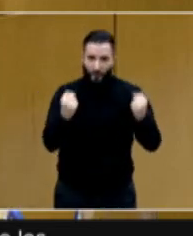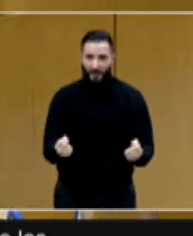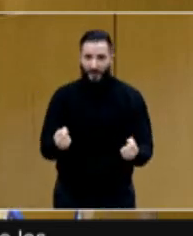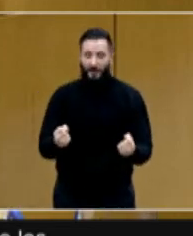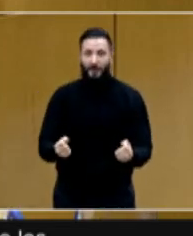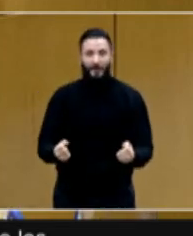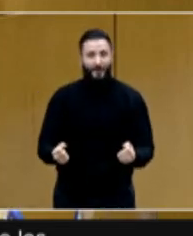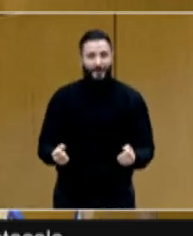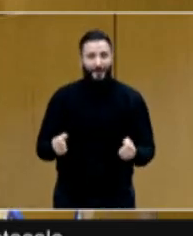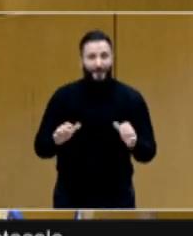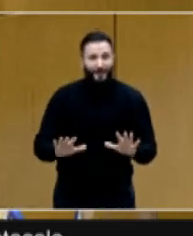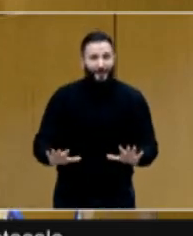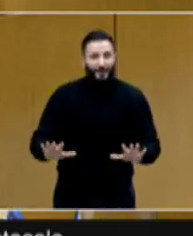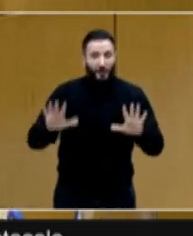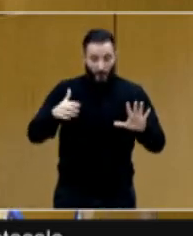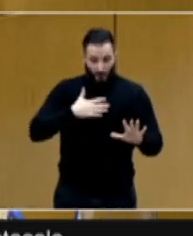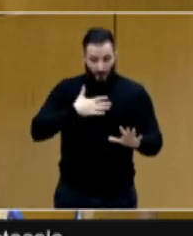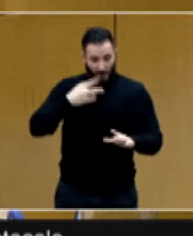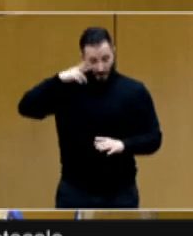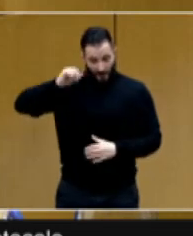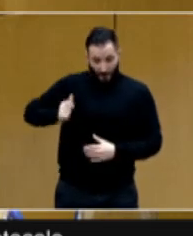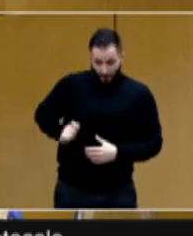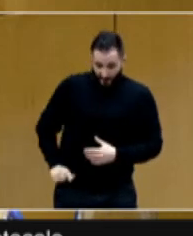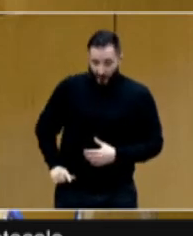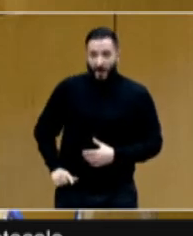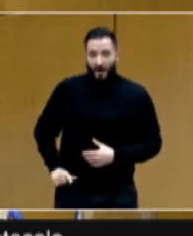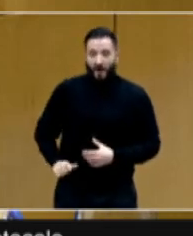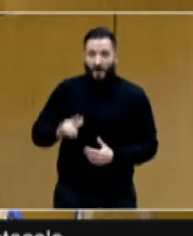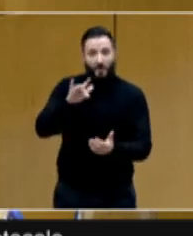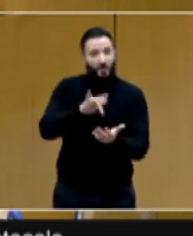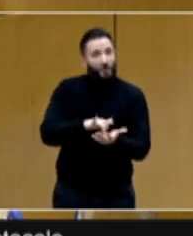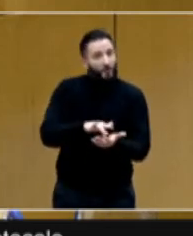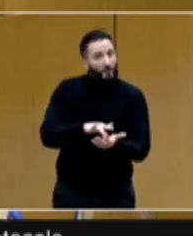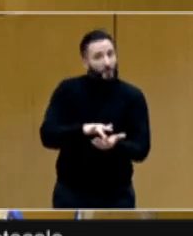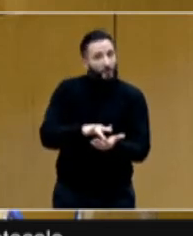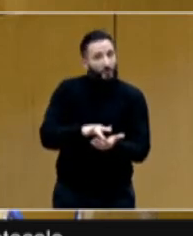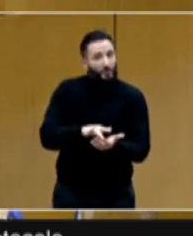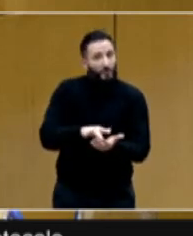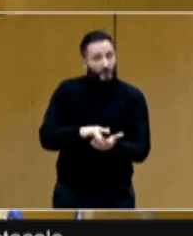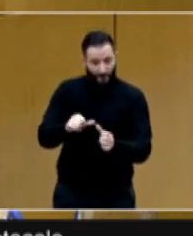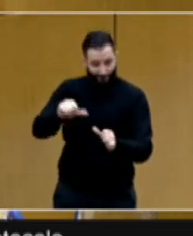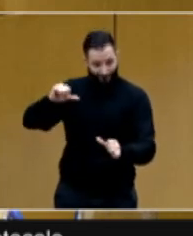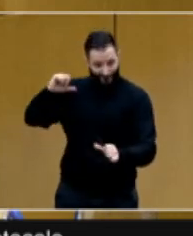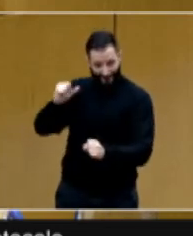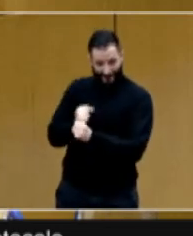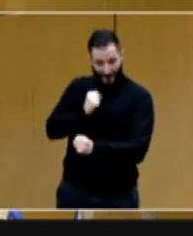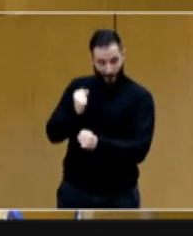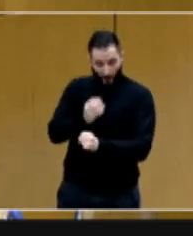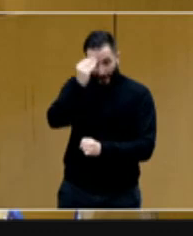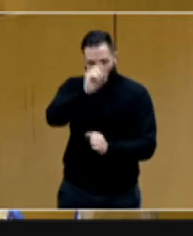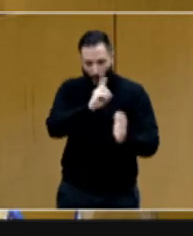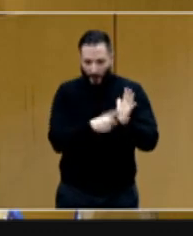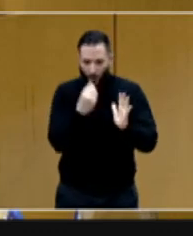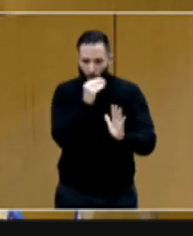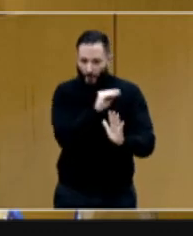he visto cuando lo he acompañado en esas ocasiones es efectivamente bueno de una de un de un cambio total Salvador recuerdo que Después de